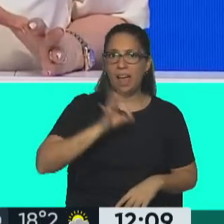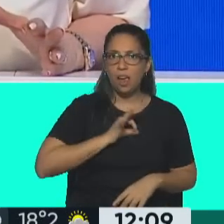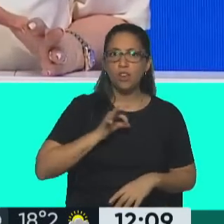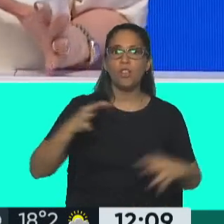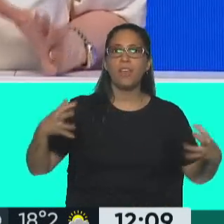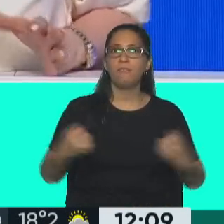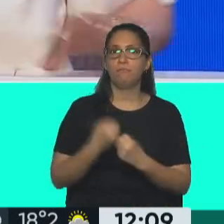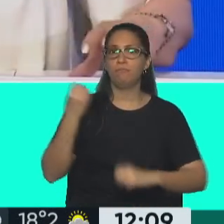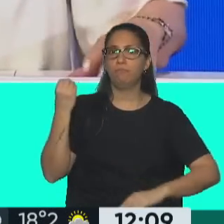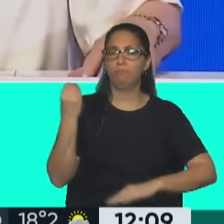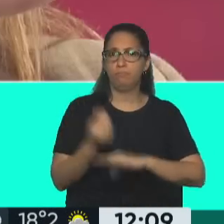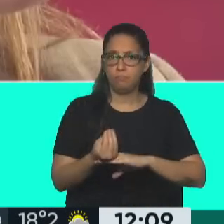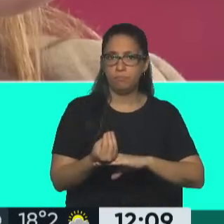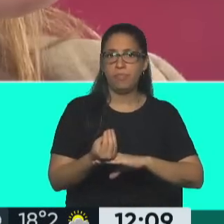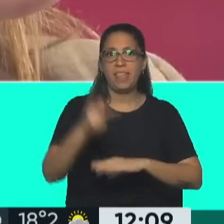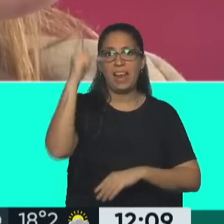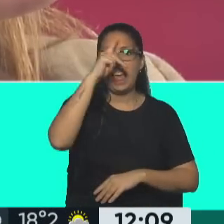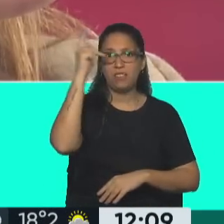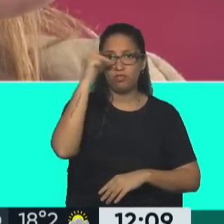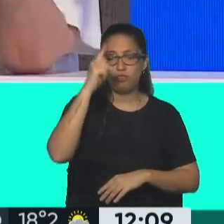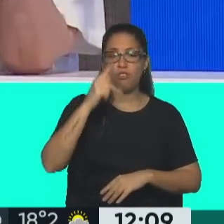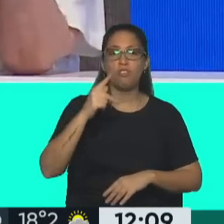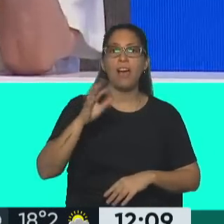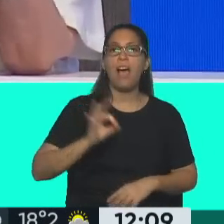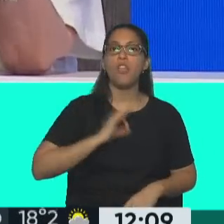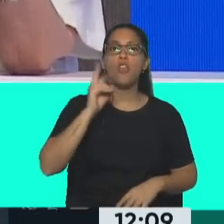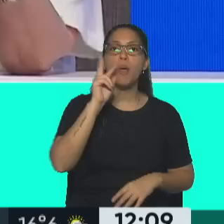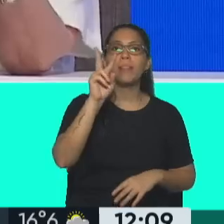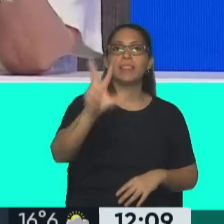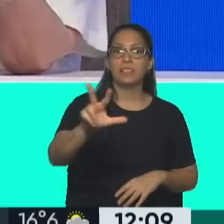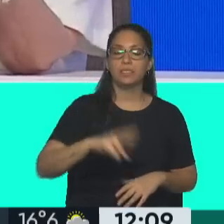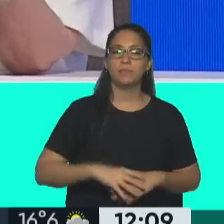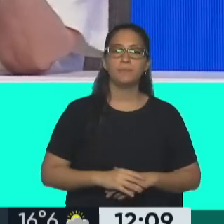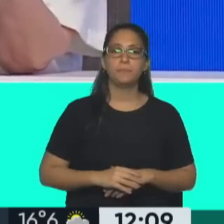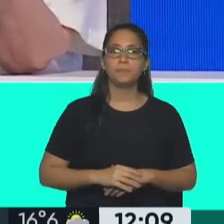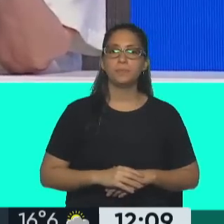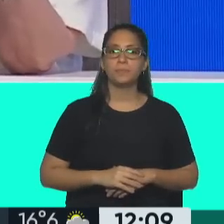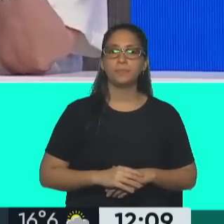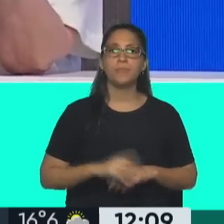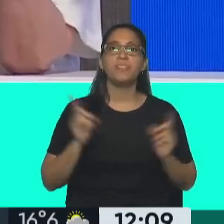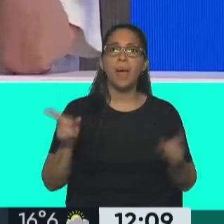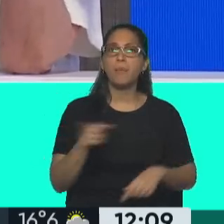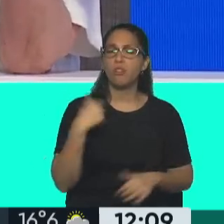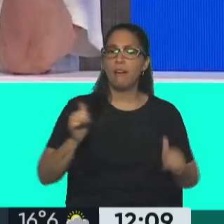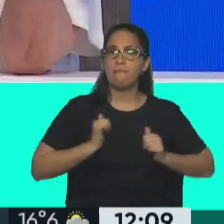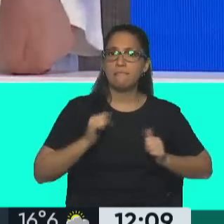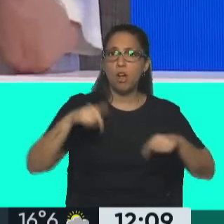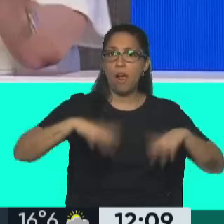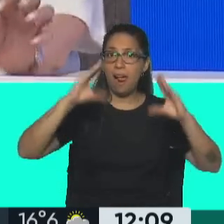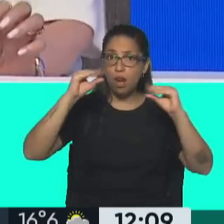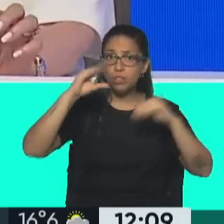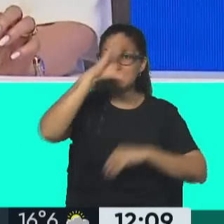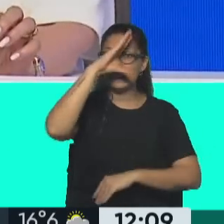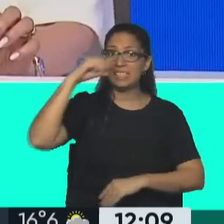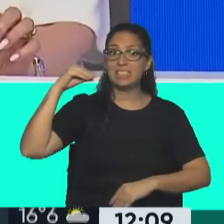en la presidencia de la Nación de Néstor Kirchner en el año 2003. Hay expectativa además porque esta noche Cristina Fernández de Kirchner